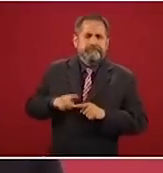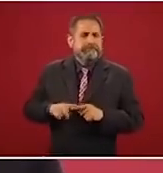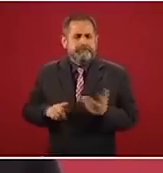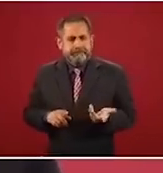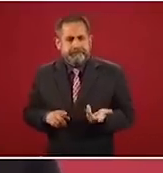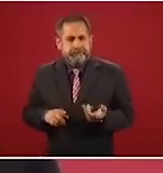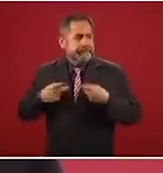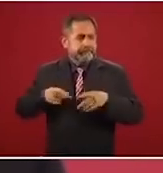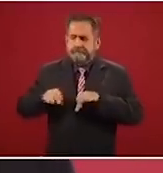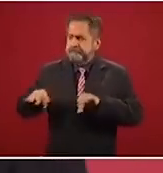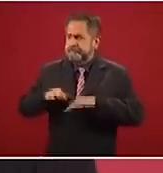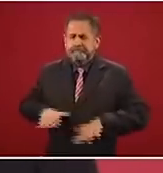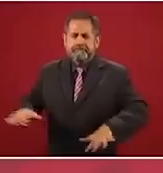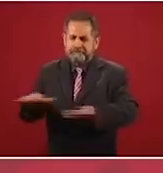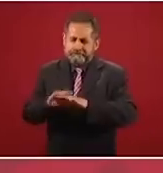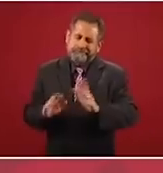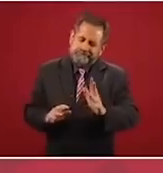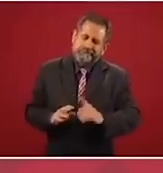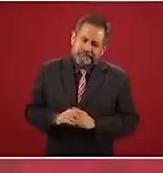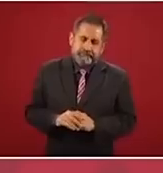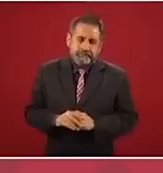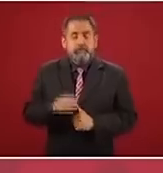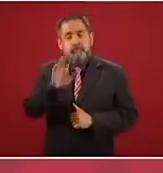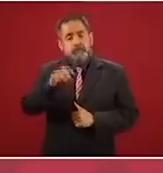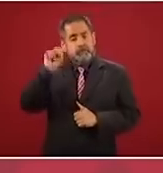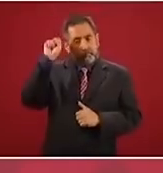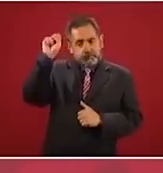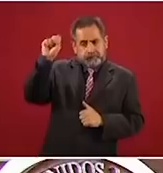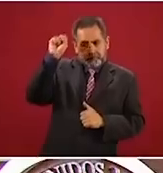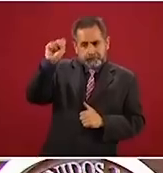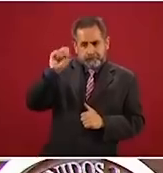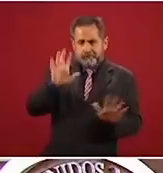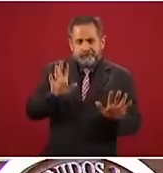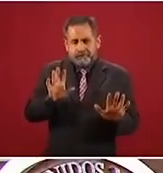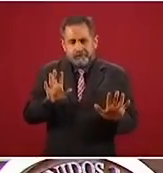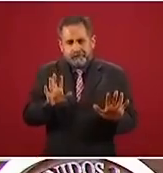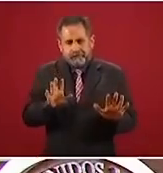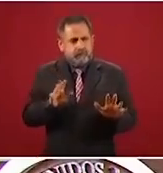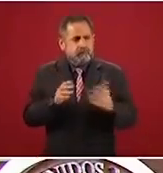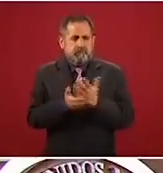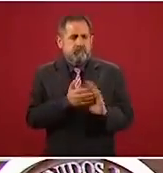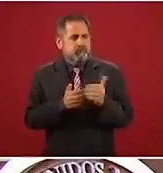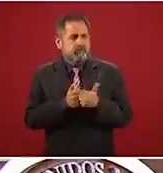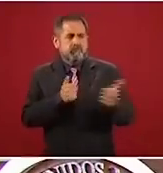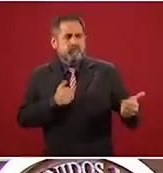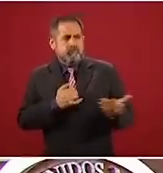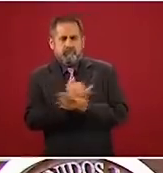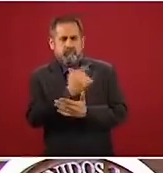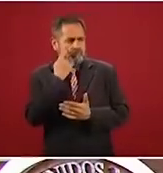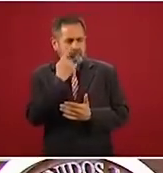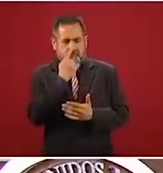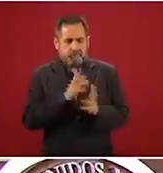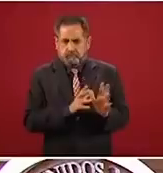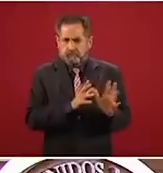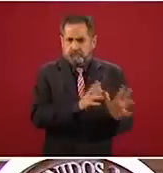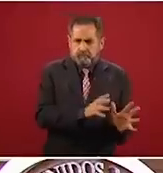todos los trabajadores. En el caso de los sindicatos, pues ellos se manejan con autonomía.